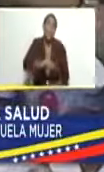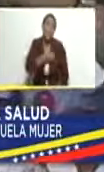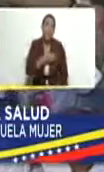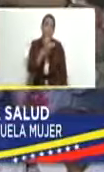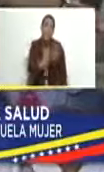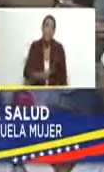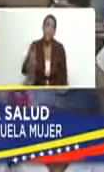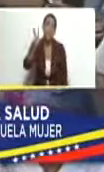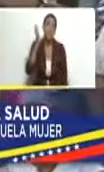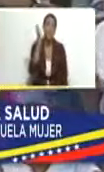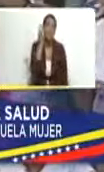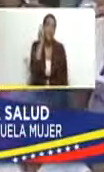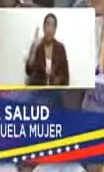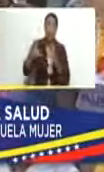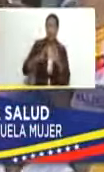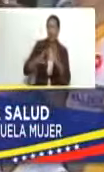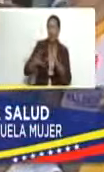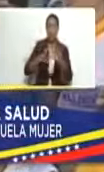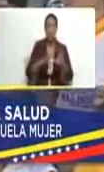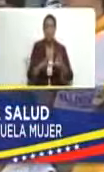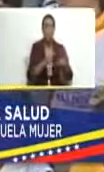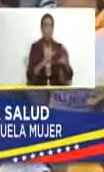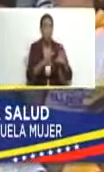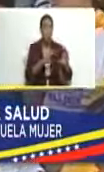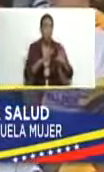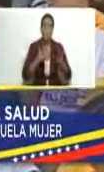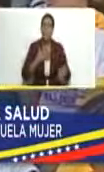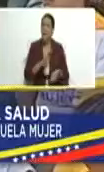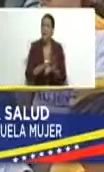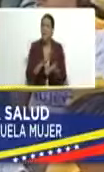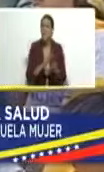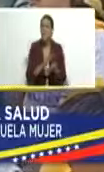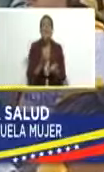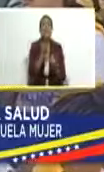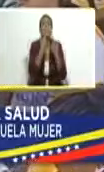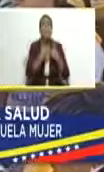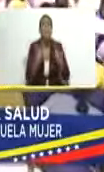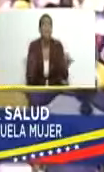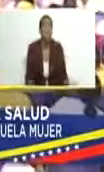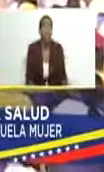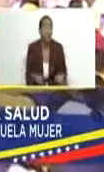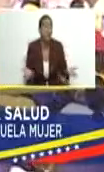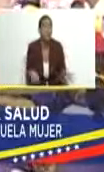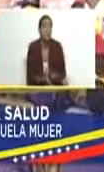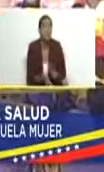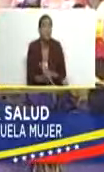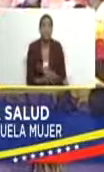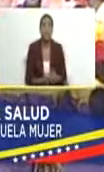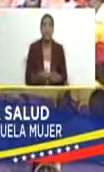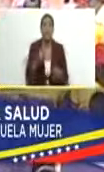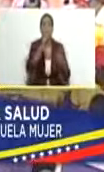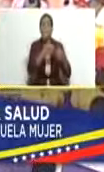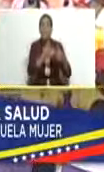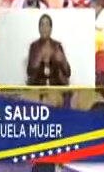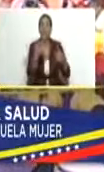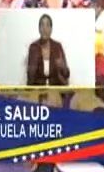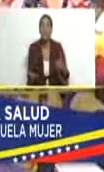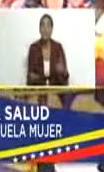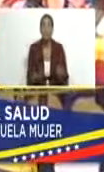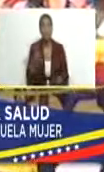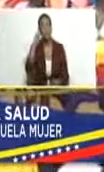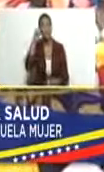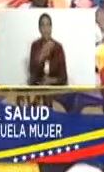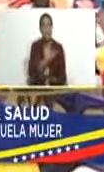Venezuela Mujer. Conversadito, Deli. Conversadito, Magali. Dímelo todo. Vértice 1. Bueno, vamos